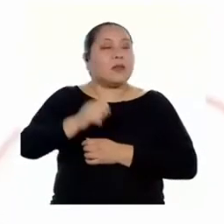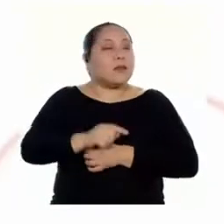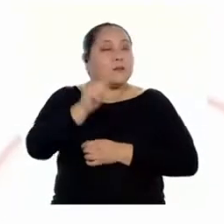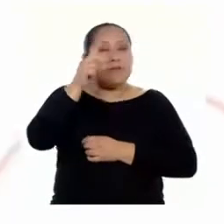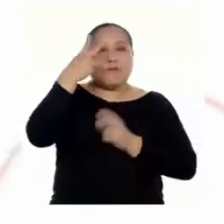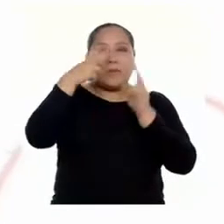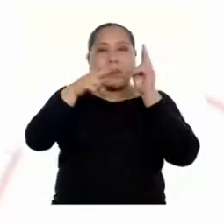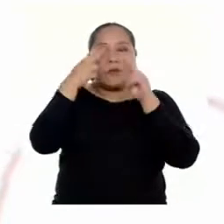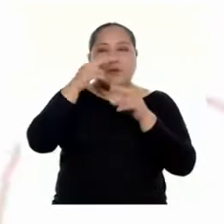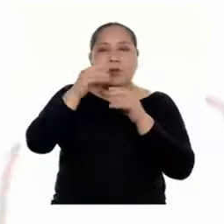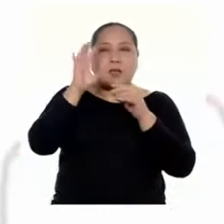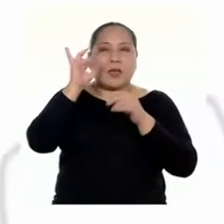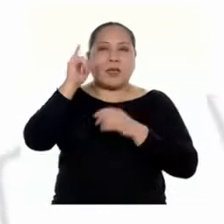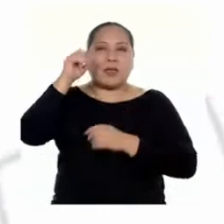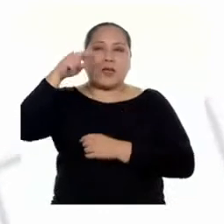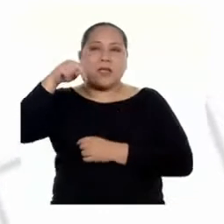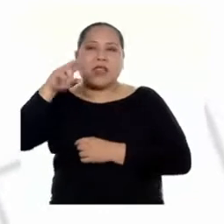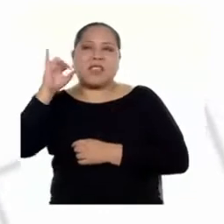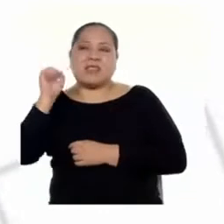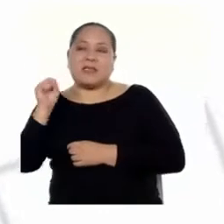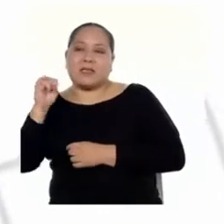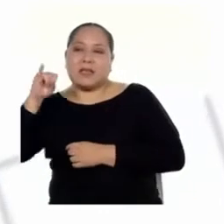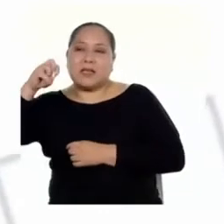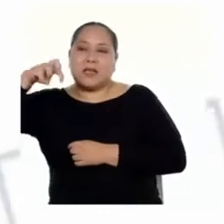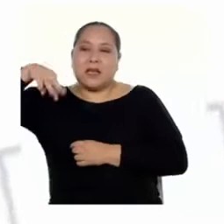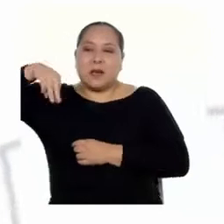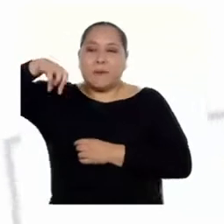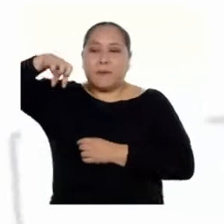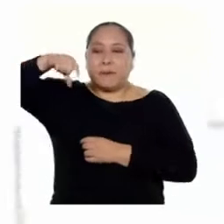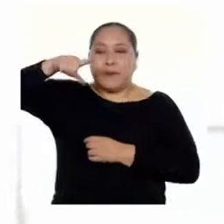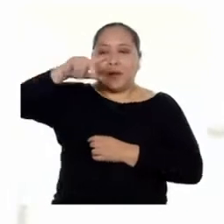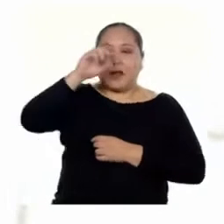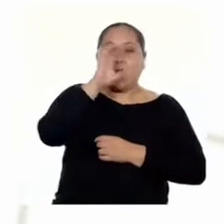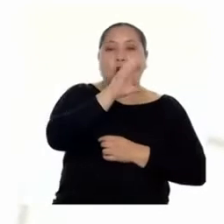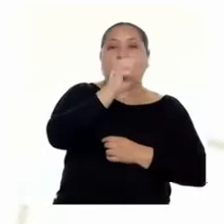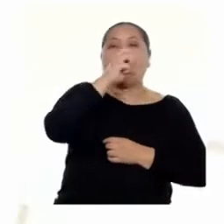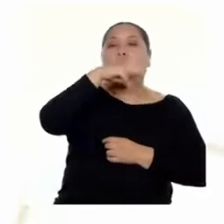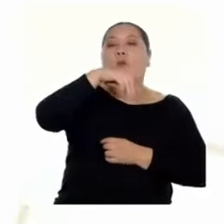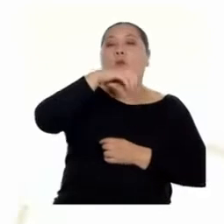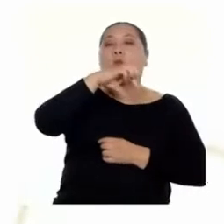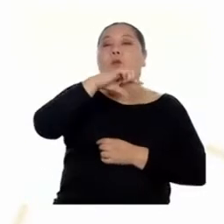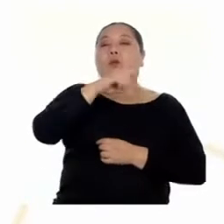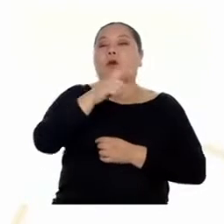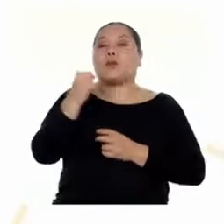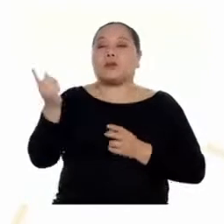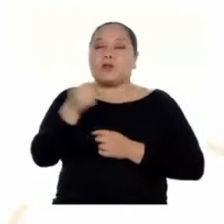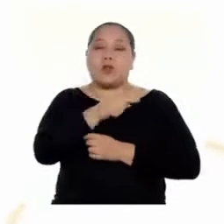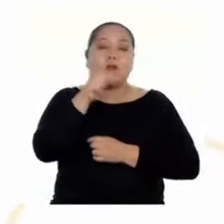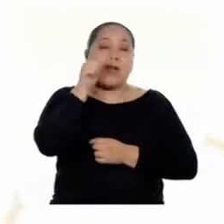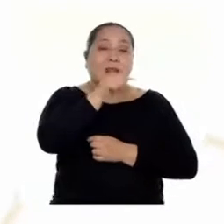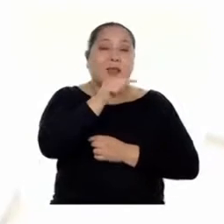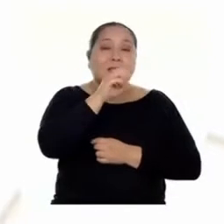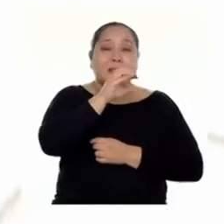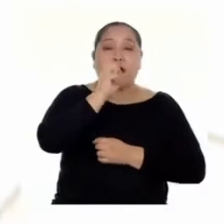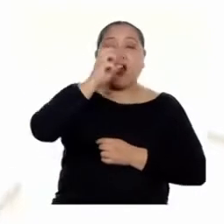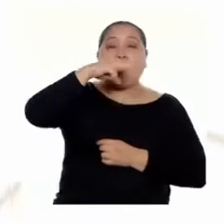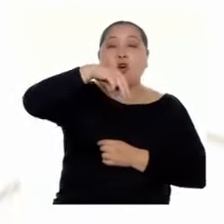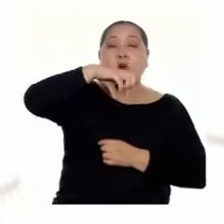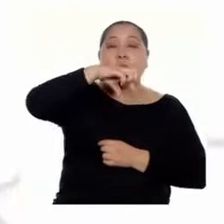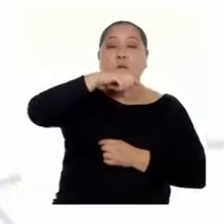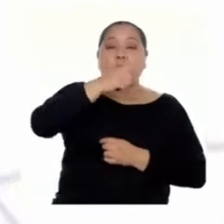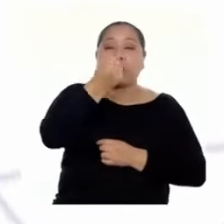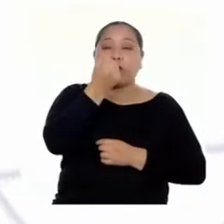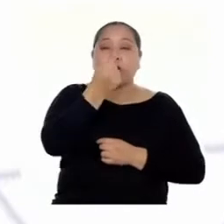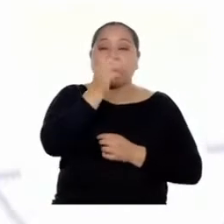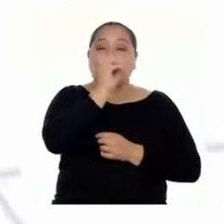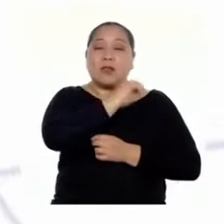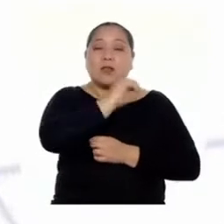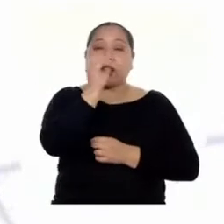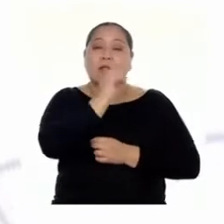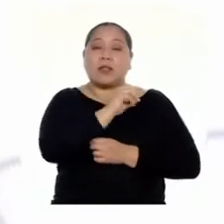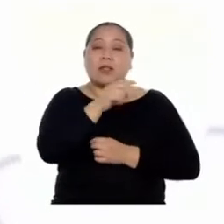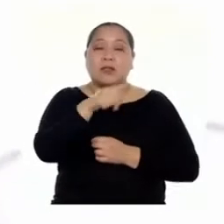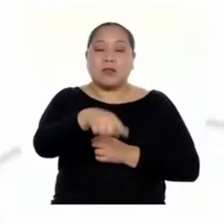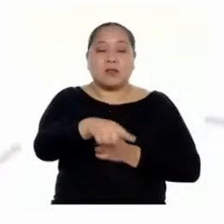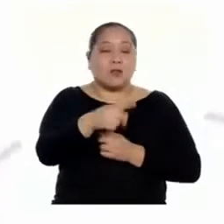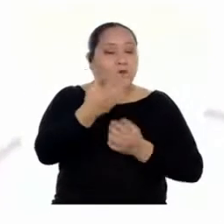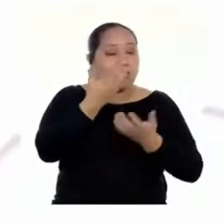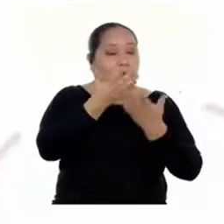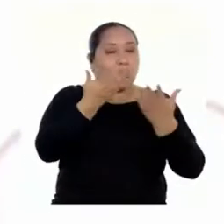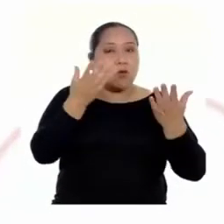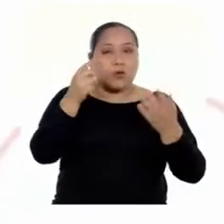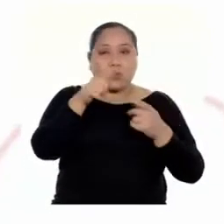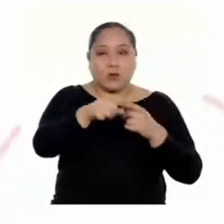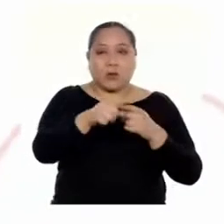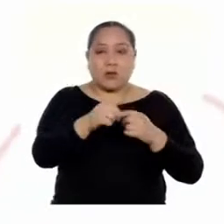simple. Lo que debemos entender es que en el interés compuesto, los intereses que se generan de un capital inicial se